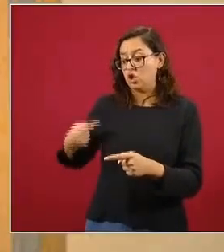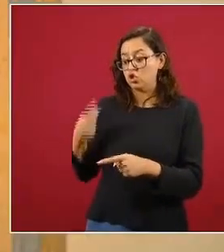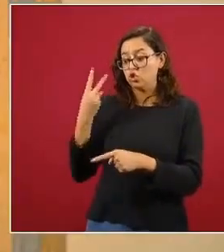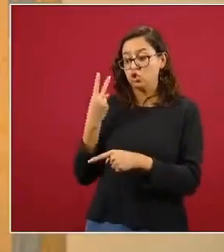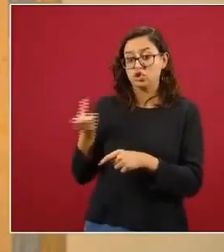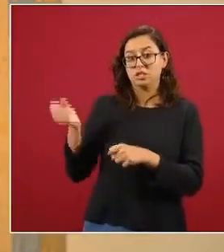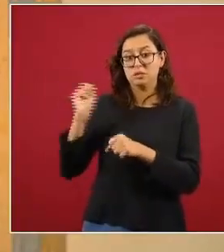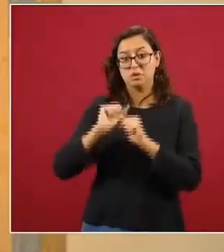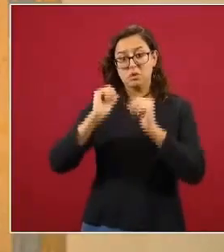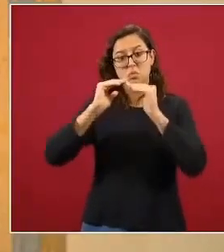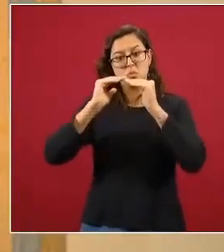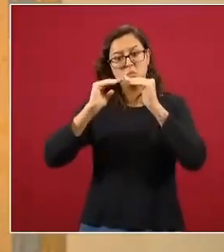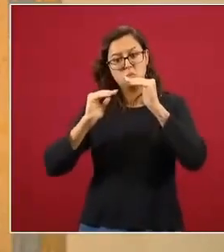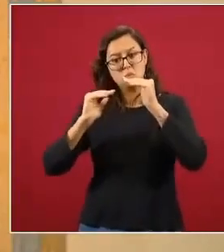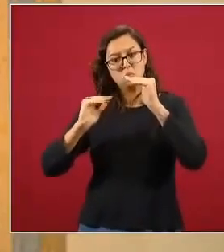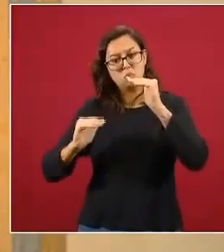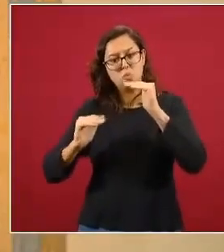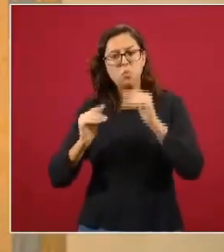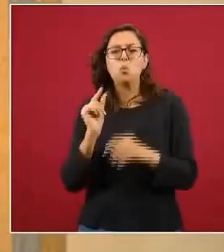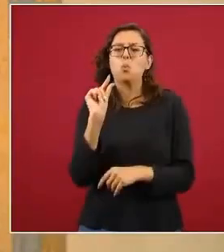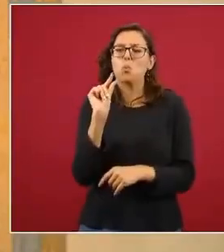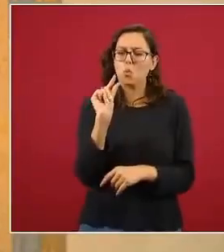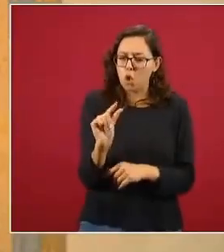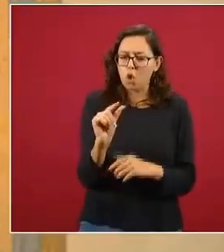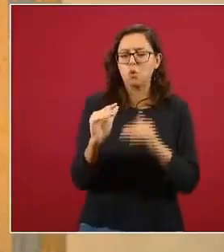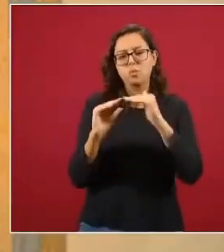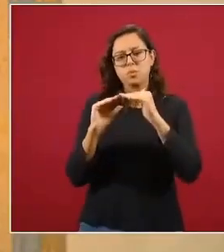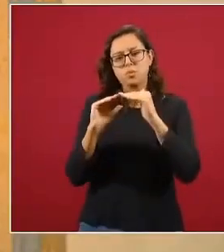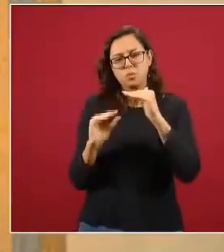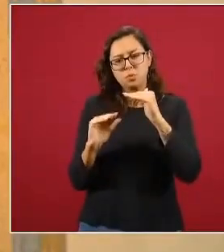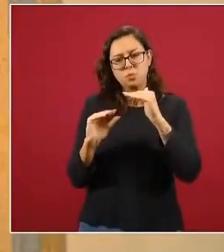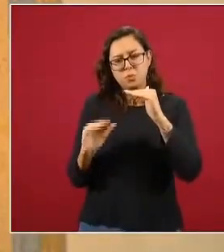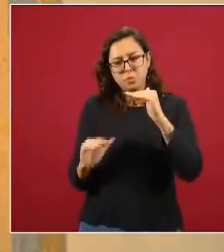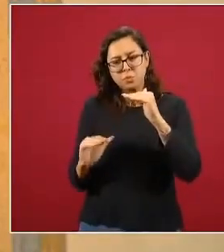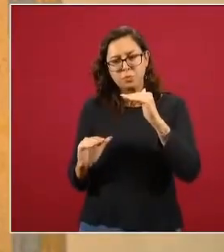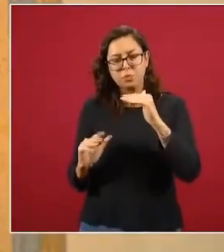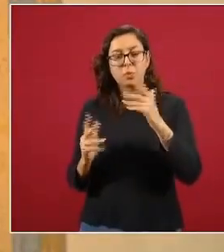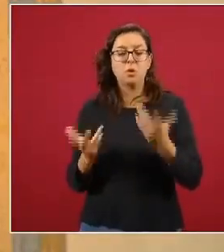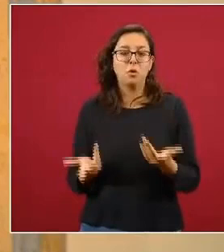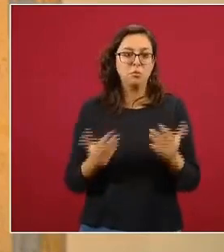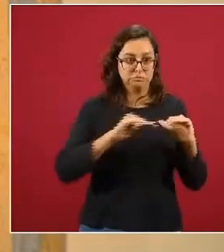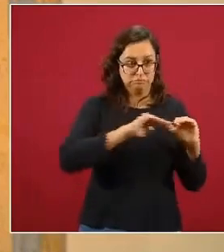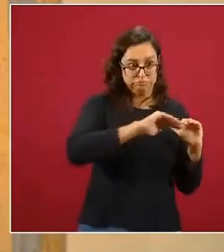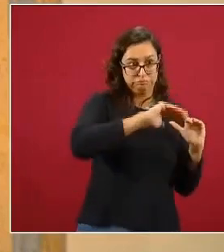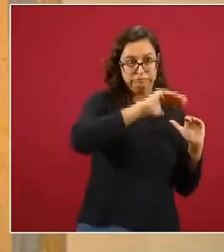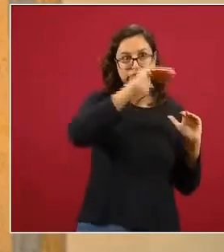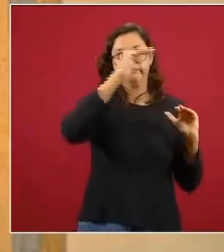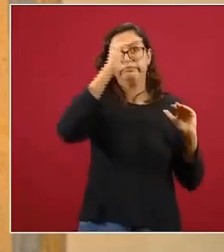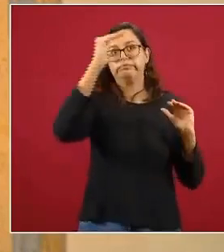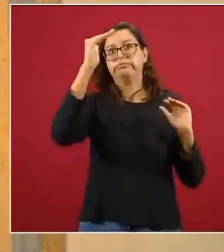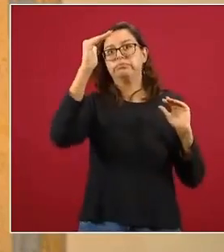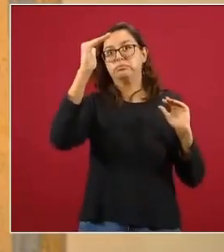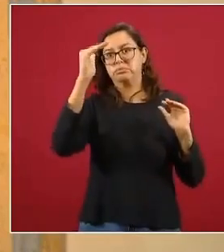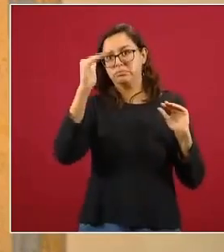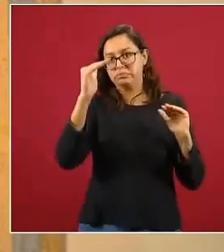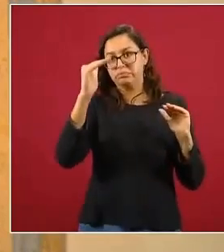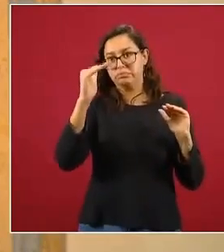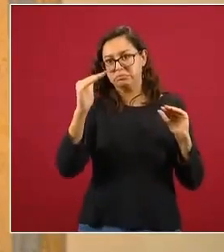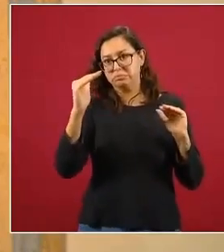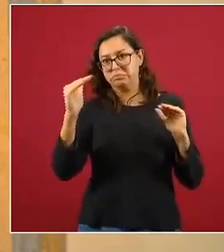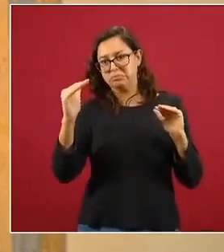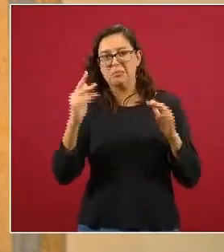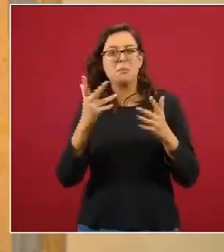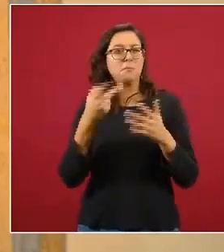ha sido tan pronunciado. Estamos en una especie de meseta secundaria después de haber llegado a un punto máximo en